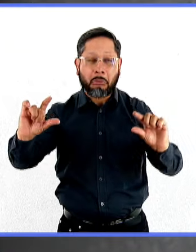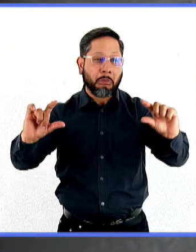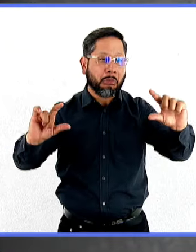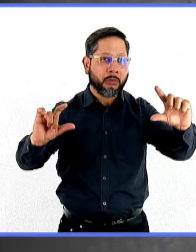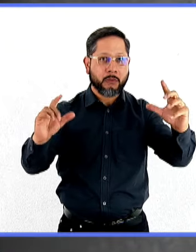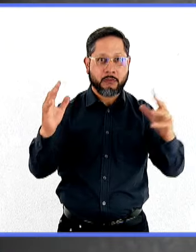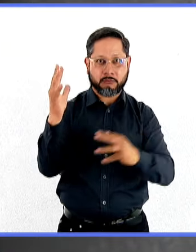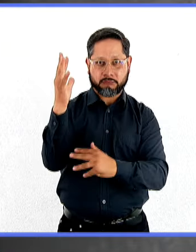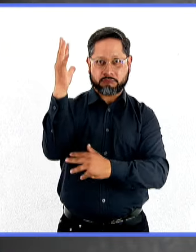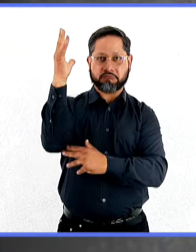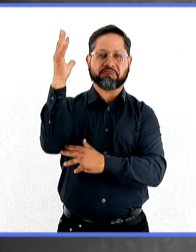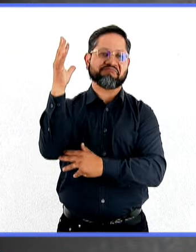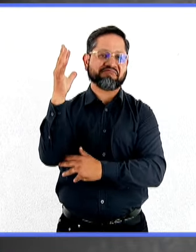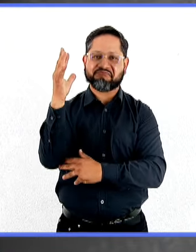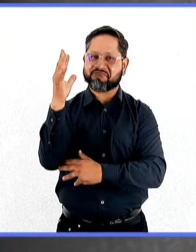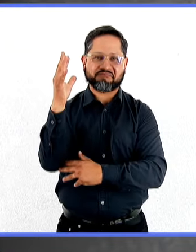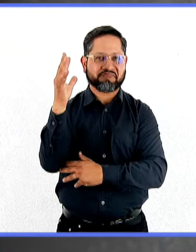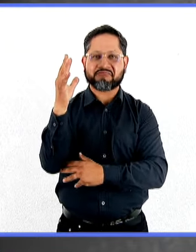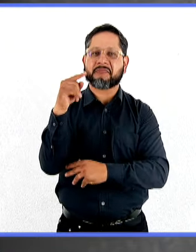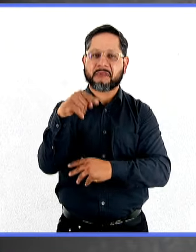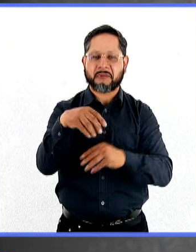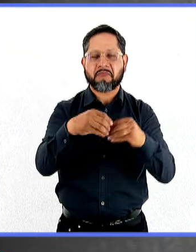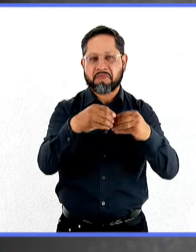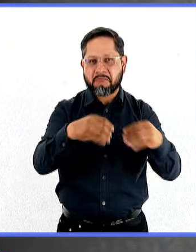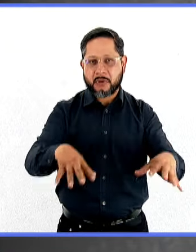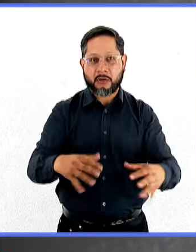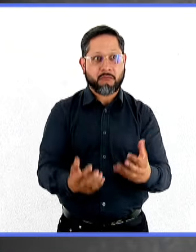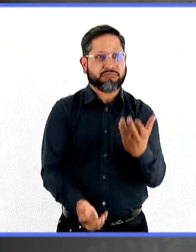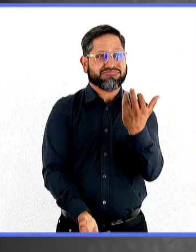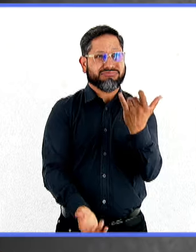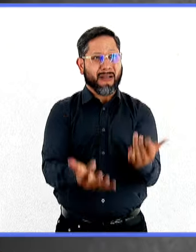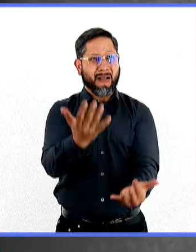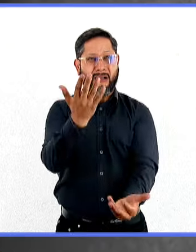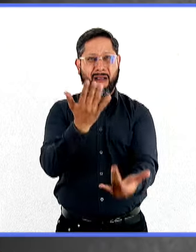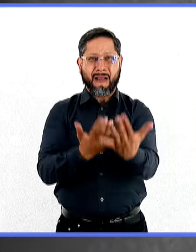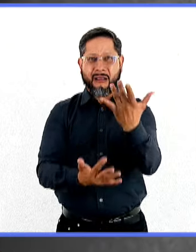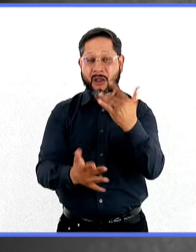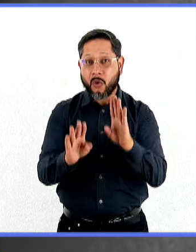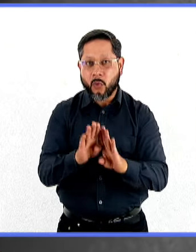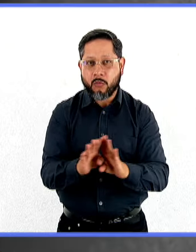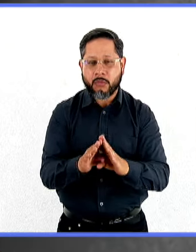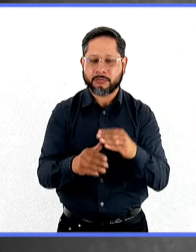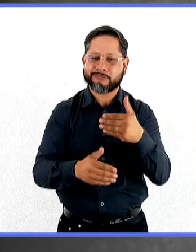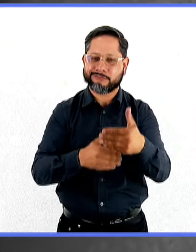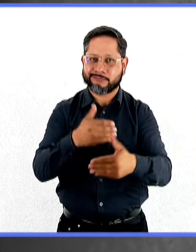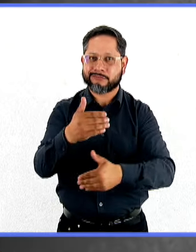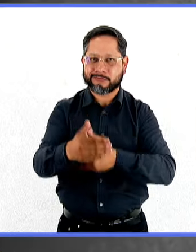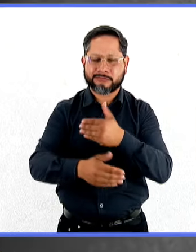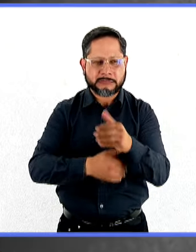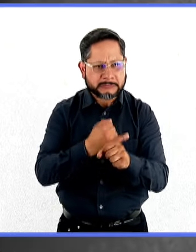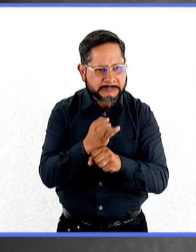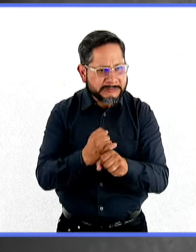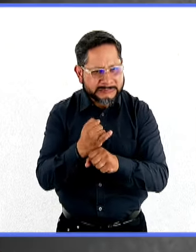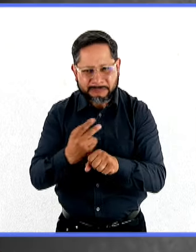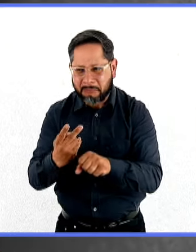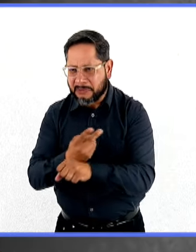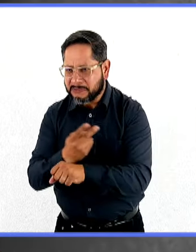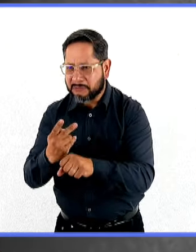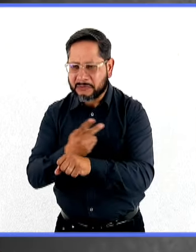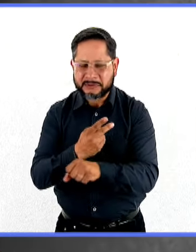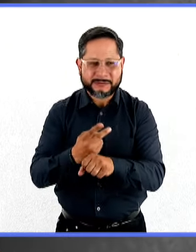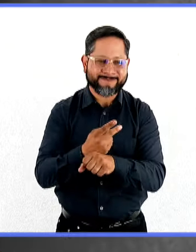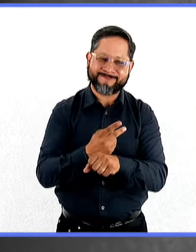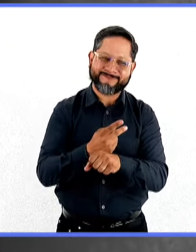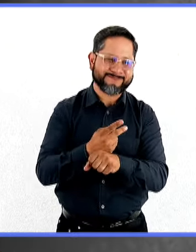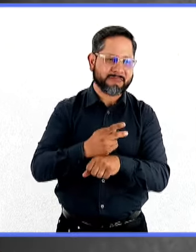hay que ver ese esa severidad del incendio esa intensidad con la que se dio el fuego y hacer un análisis de qué tanto afectó si nada más